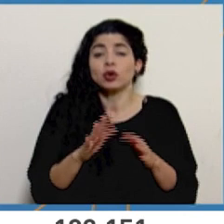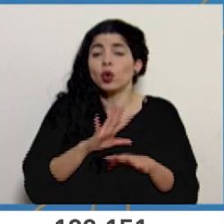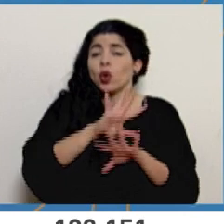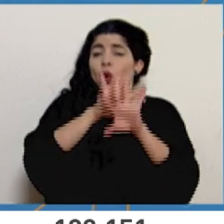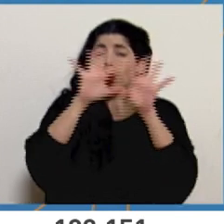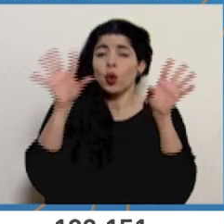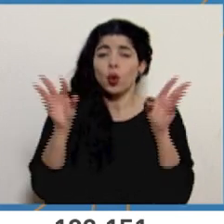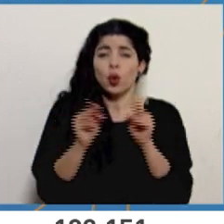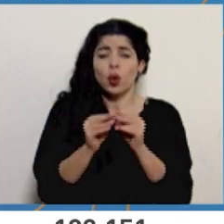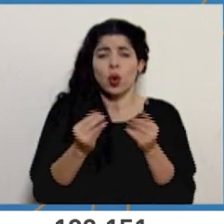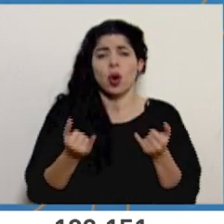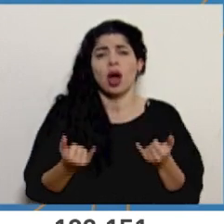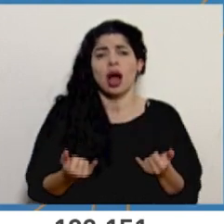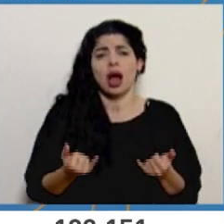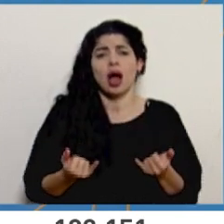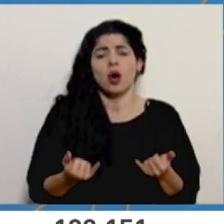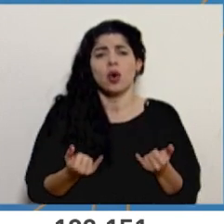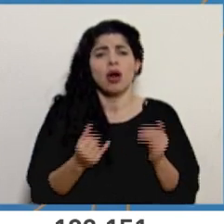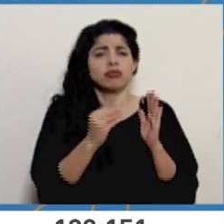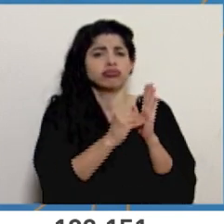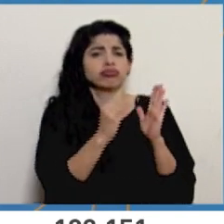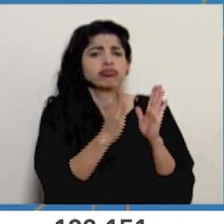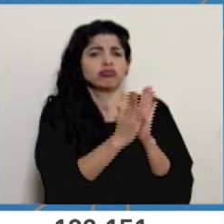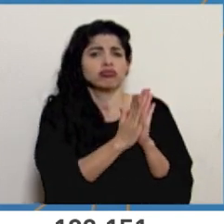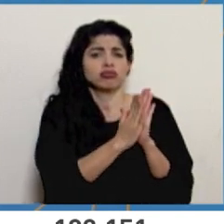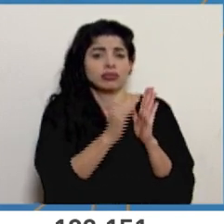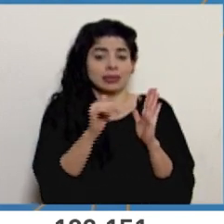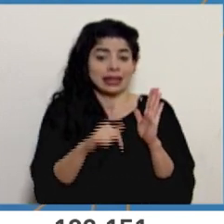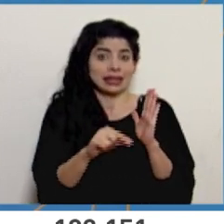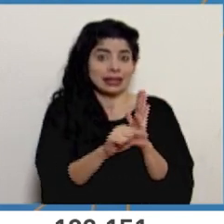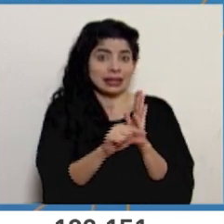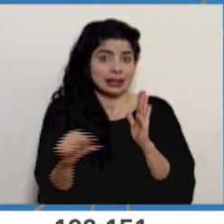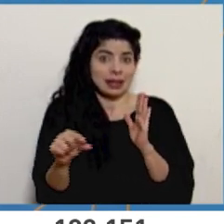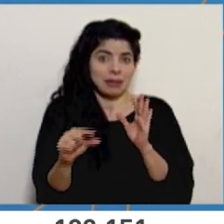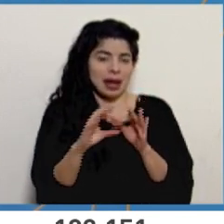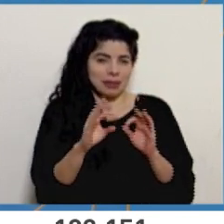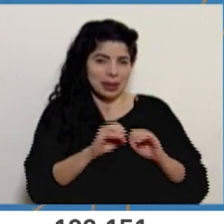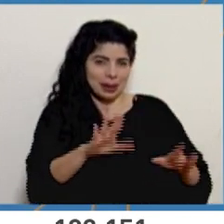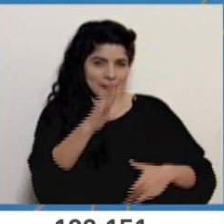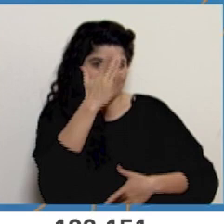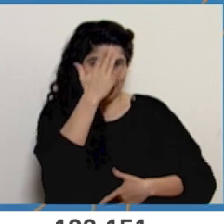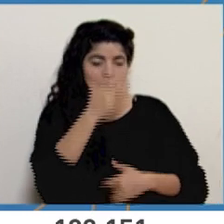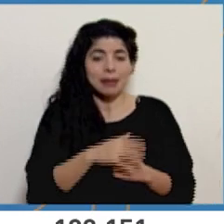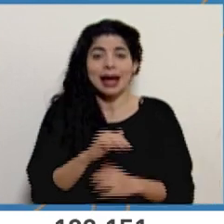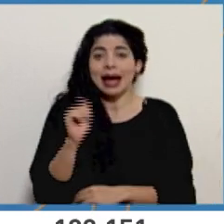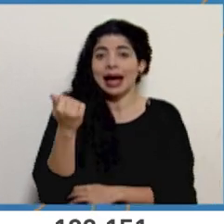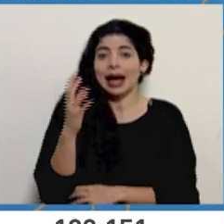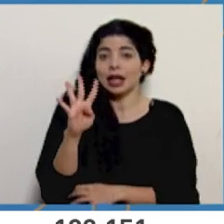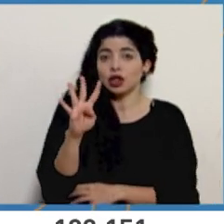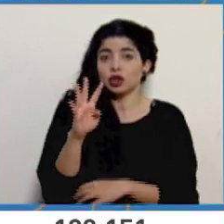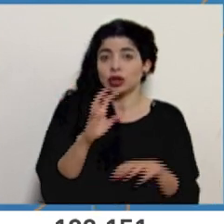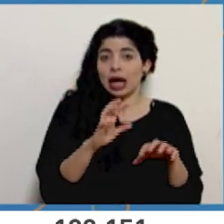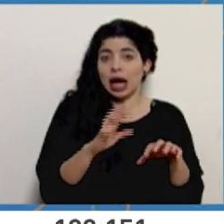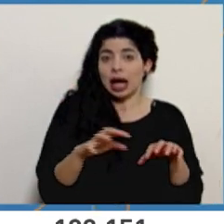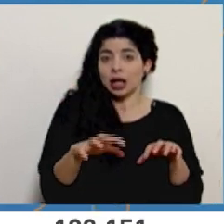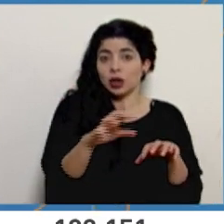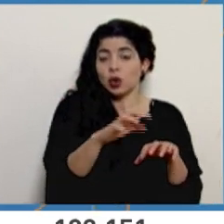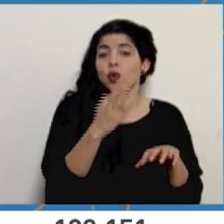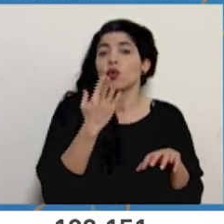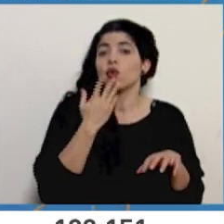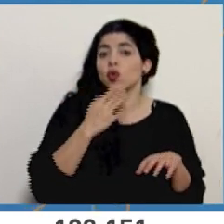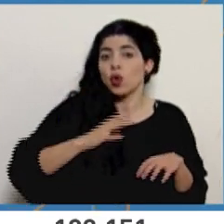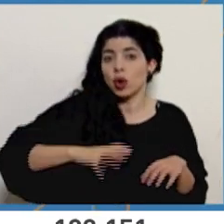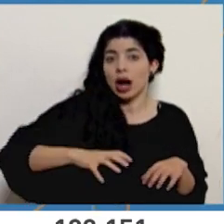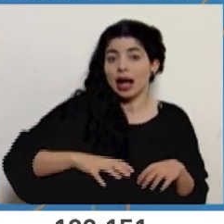total estaríamos registrando para esta semana epidemiológica 14 cantones que están en alerta